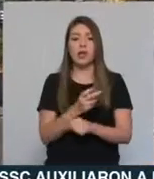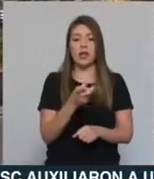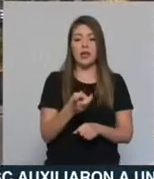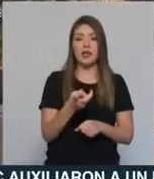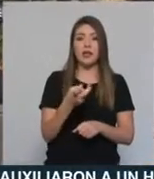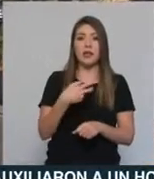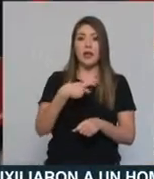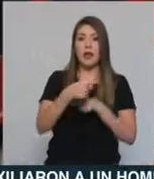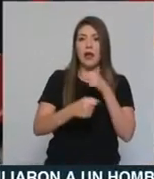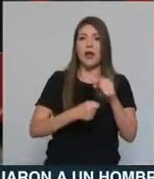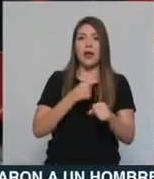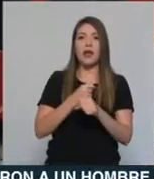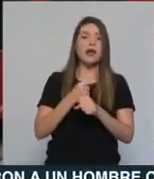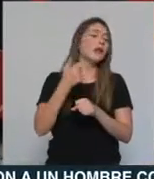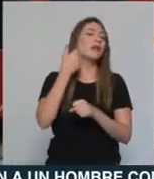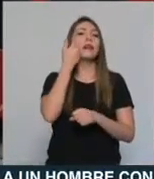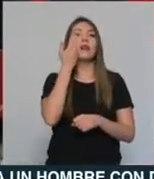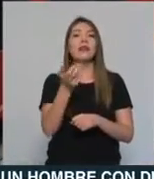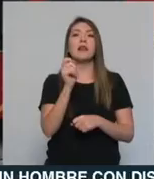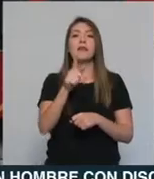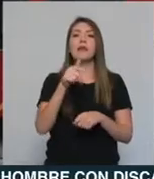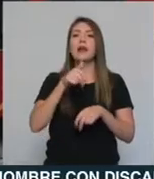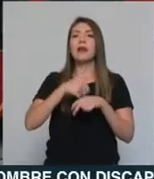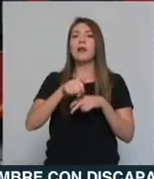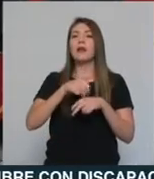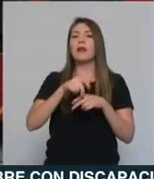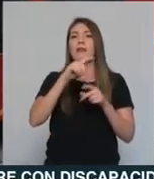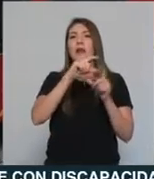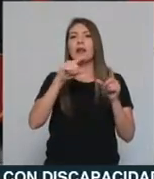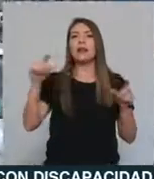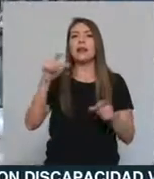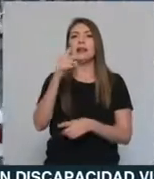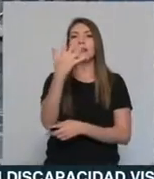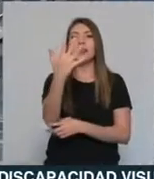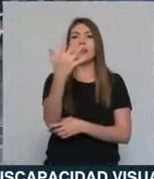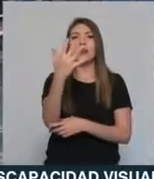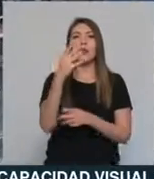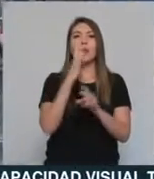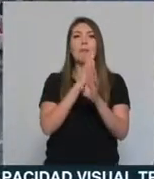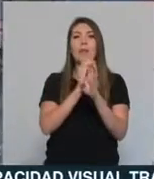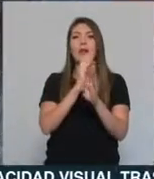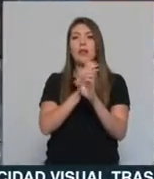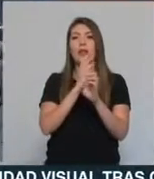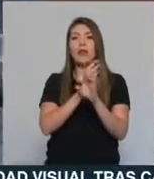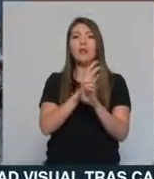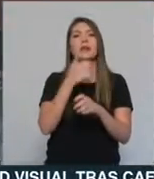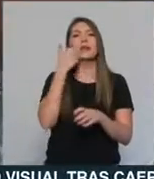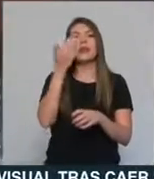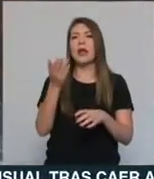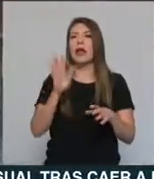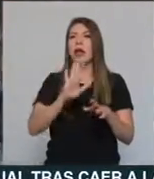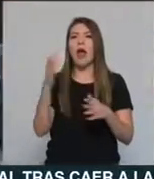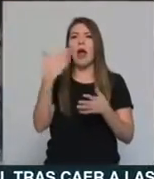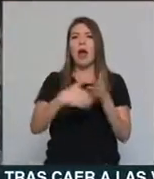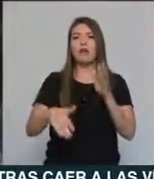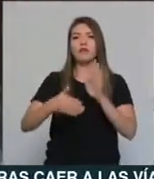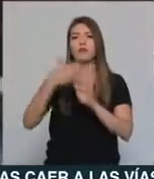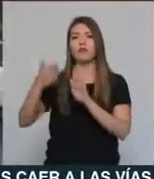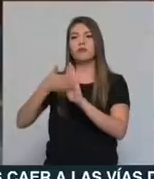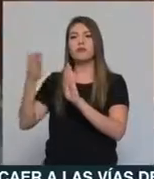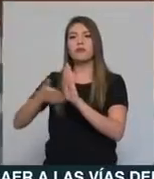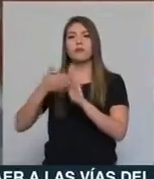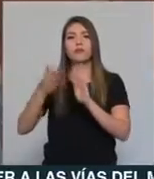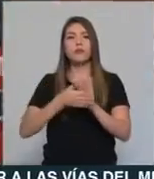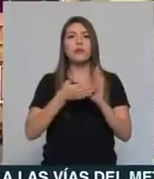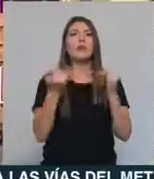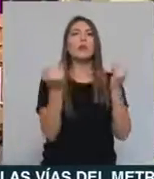la ampliación de la línea 5 del Metrobús con la meta de hacerla llegar hasta Xochimilco. También se ampliará la línea 3 a Metro Zapata.